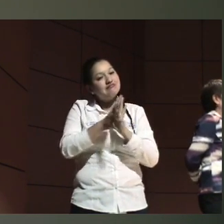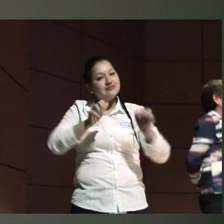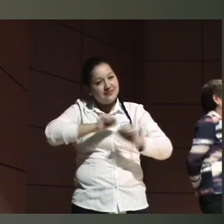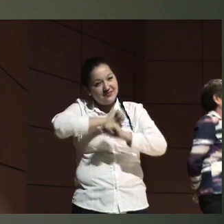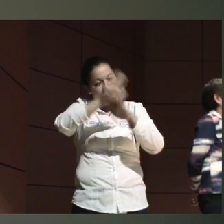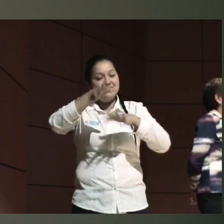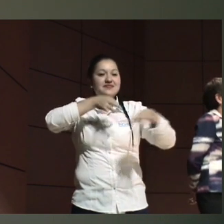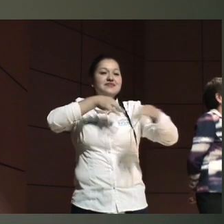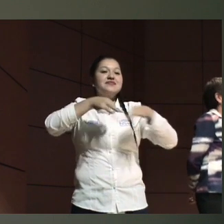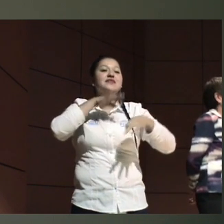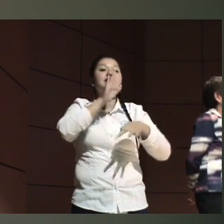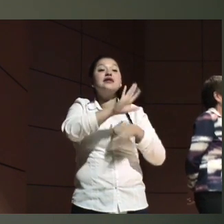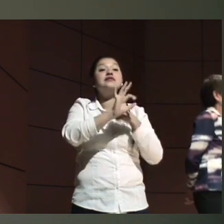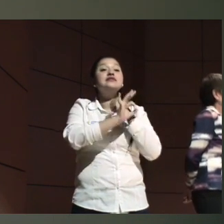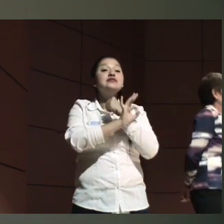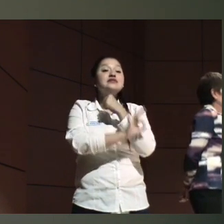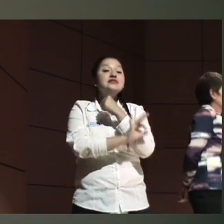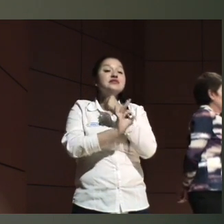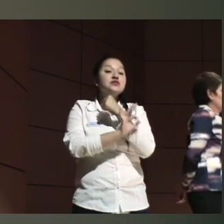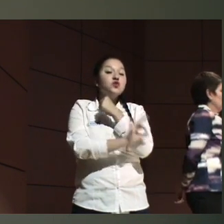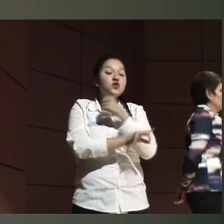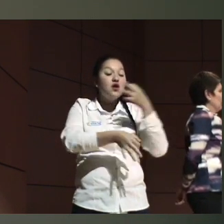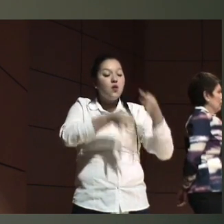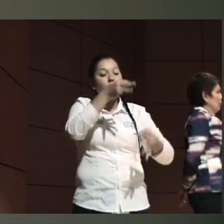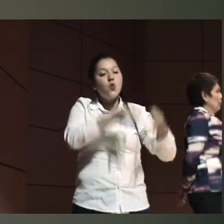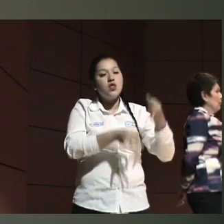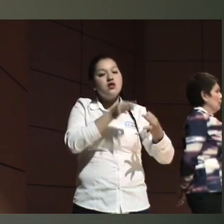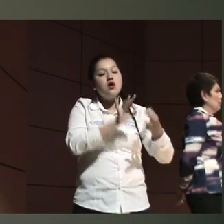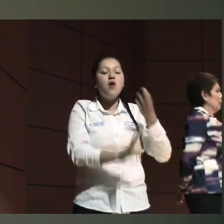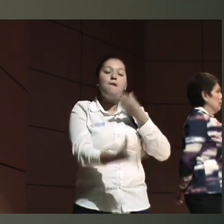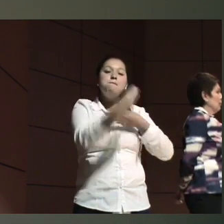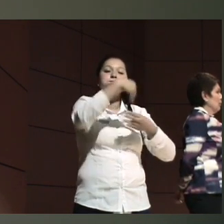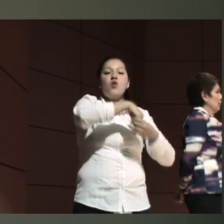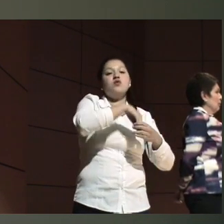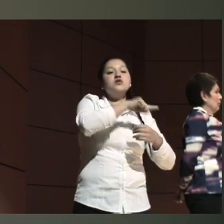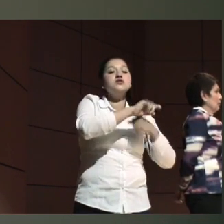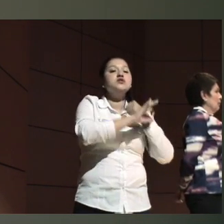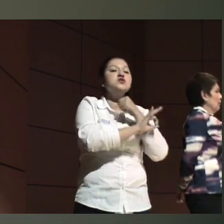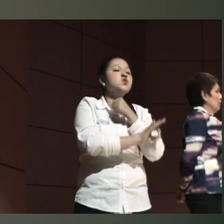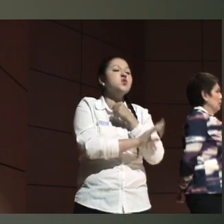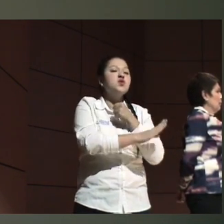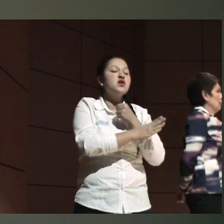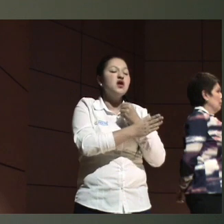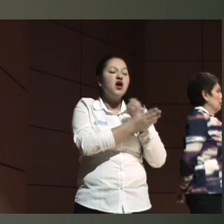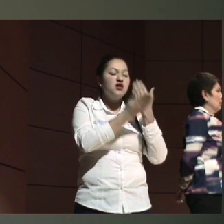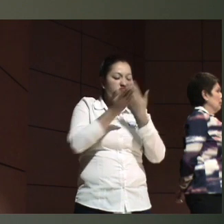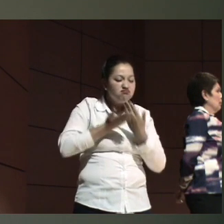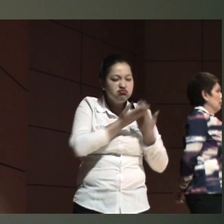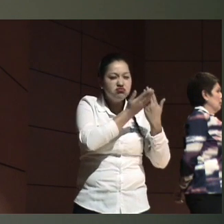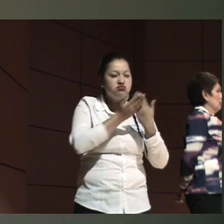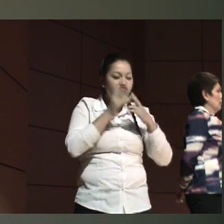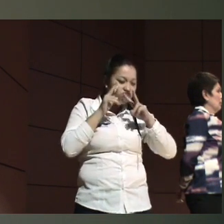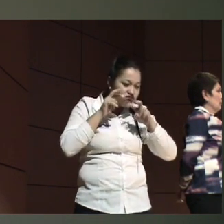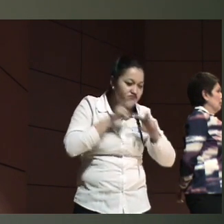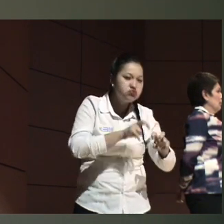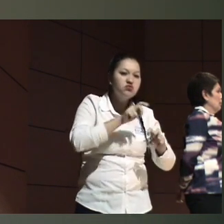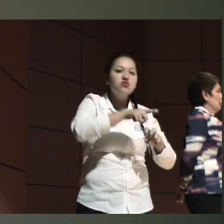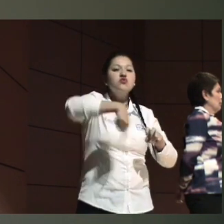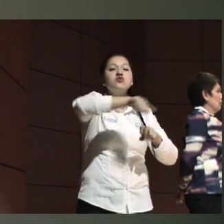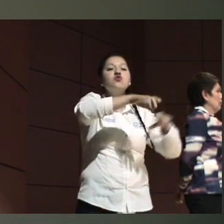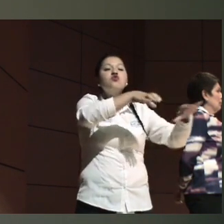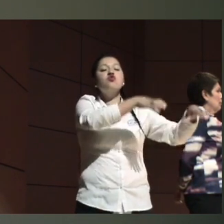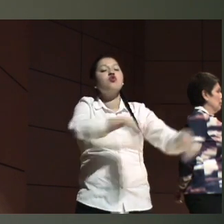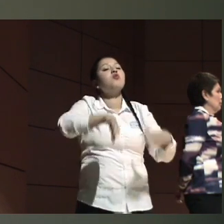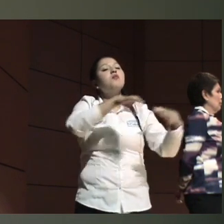la psicología jurídica es un campo aplicado de la psicología que estudia los comportamientos en escenarios regulados